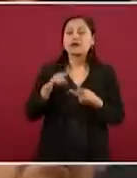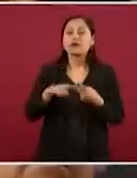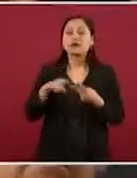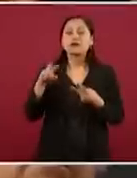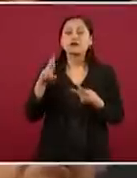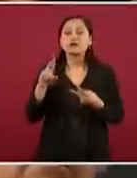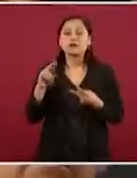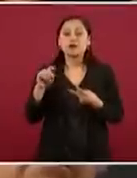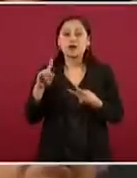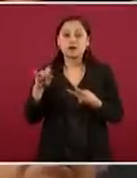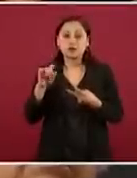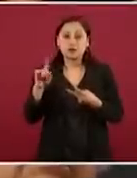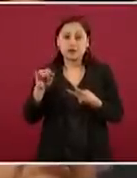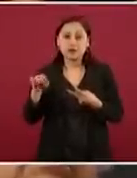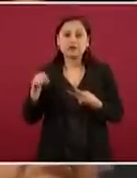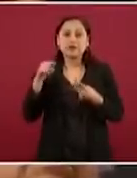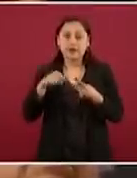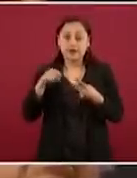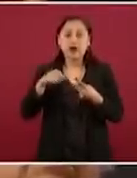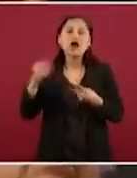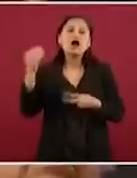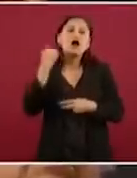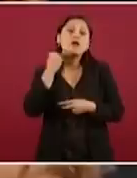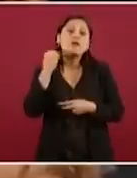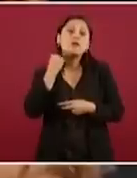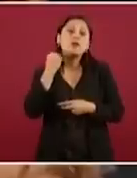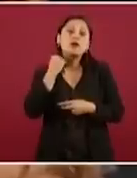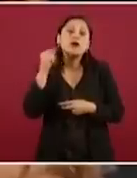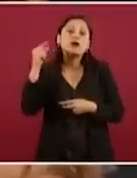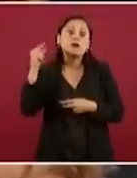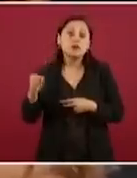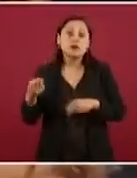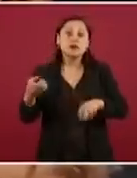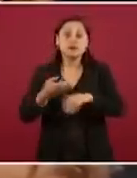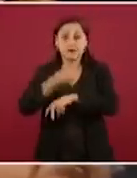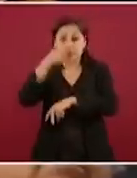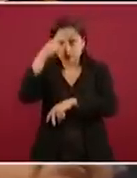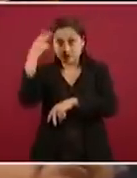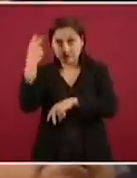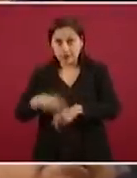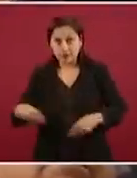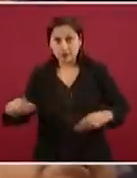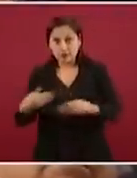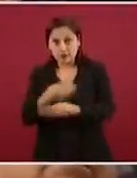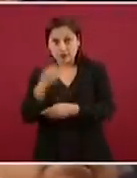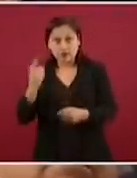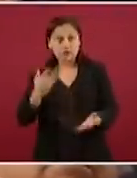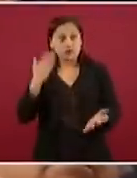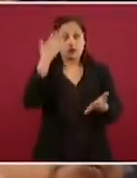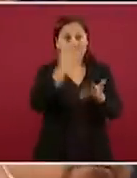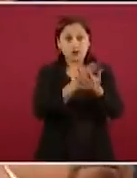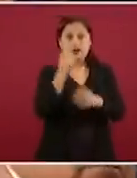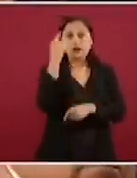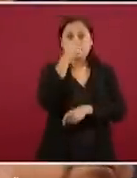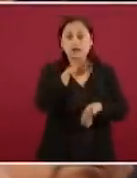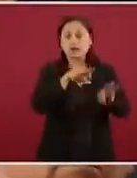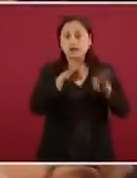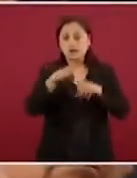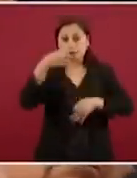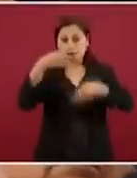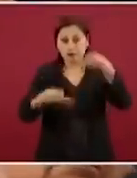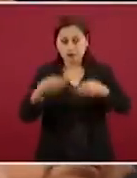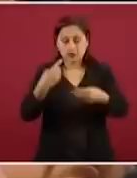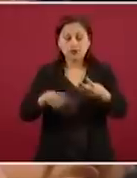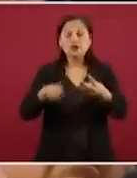Sander, abogado que salió del Estado de México a los 14 años y que hoy trabaja en la Corte de Nueva York,